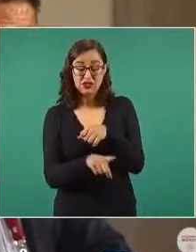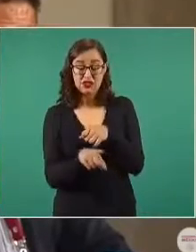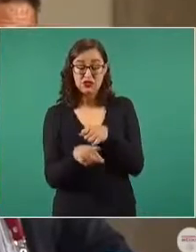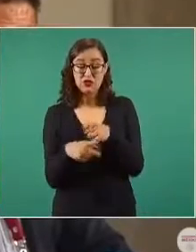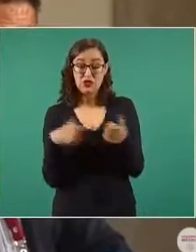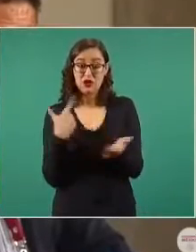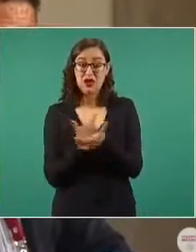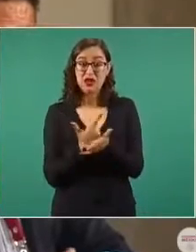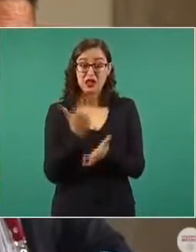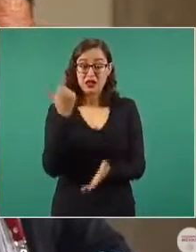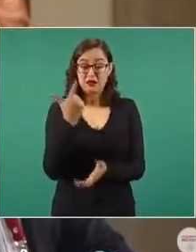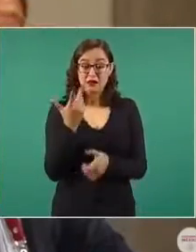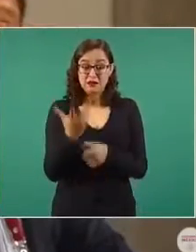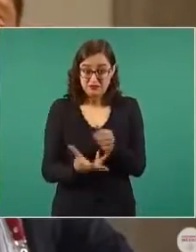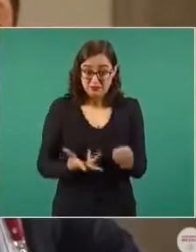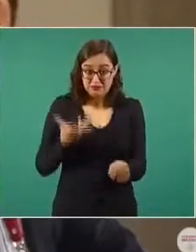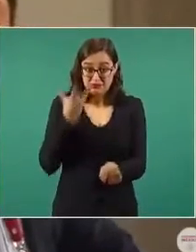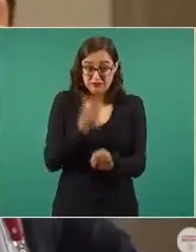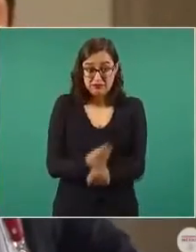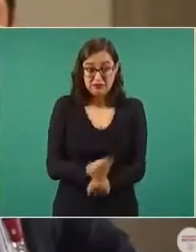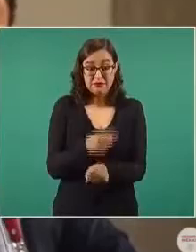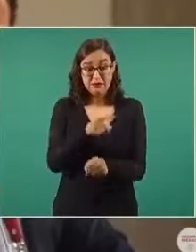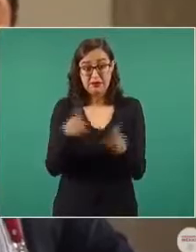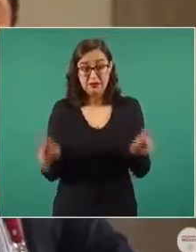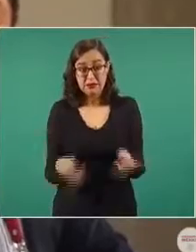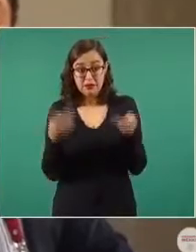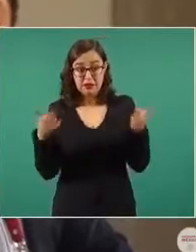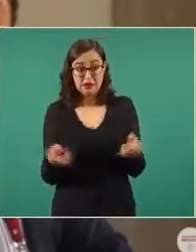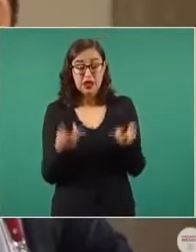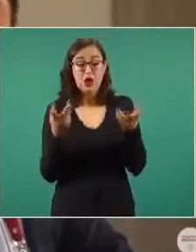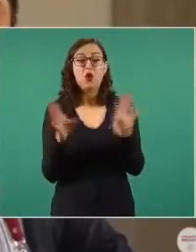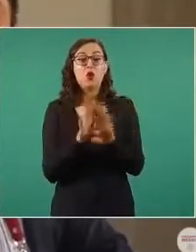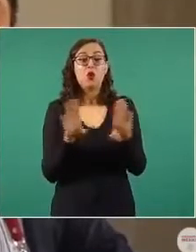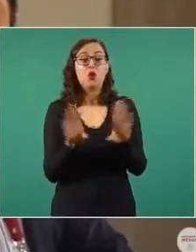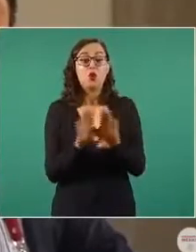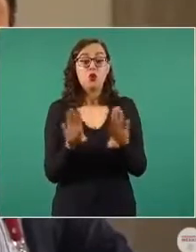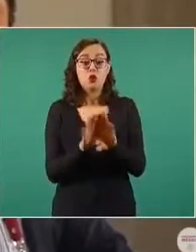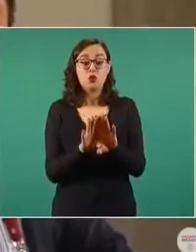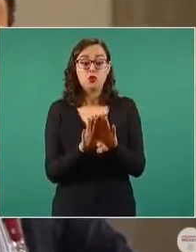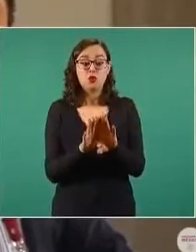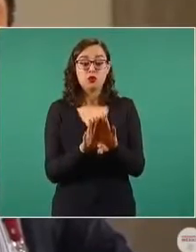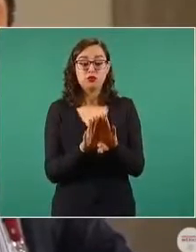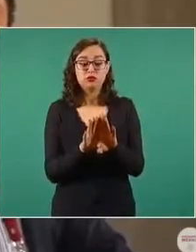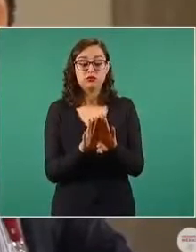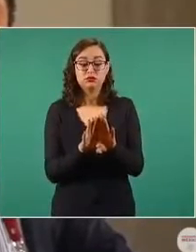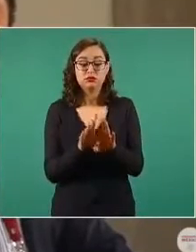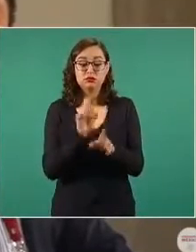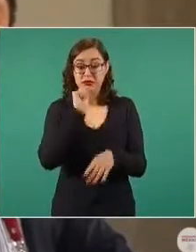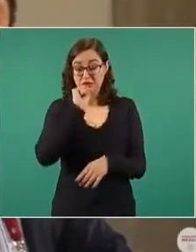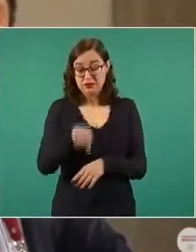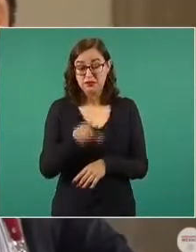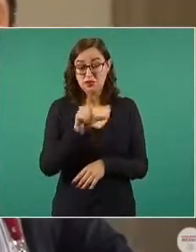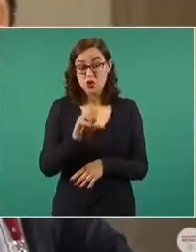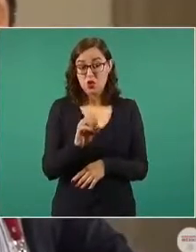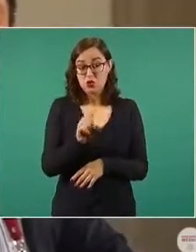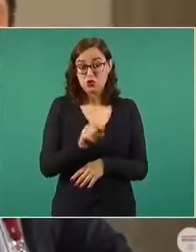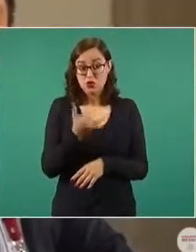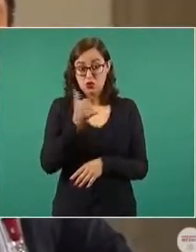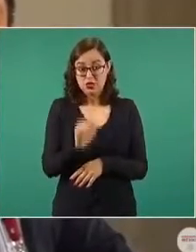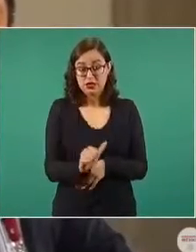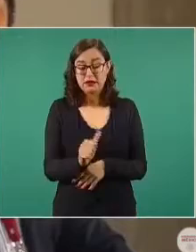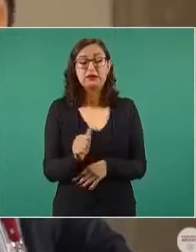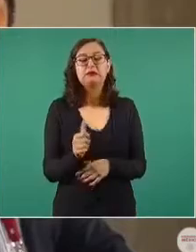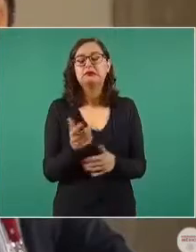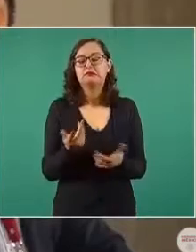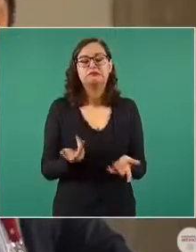la venta sobre precio de esta planta, justo con el tema de Emilio Lozoya, ¿pondría en riesgo y cuál sería en